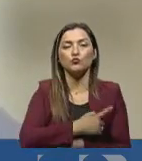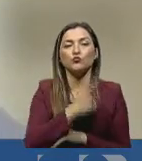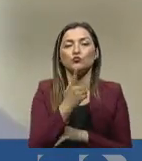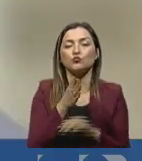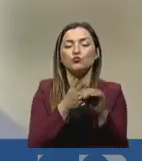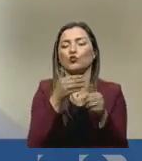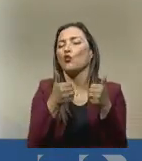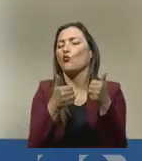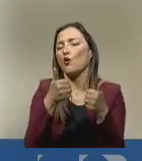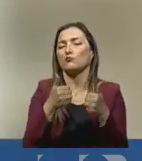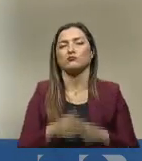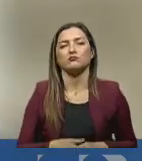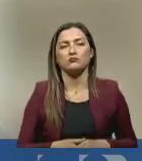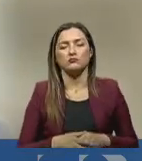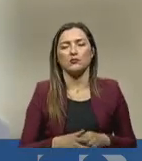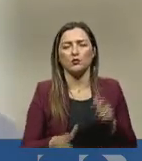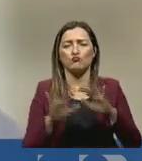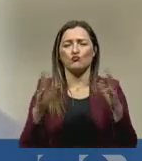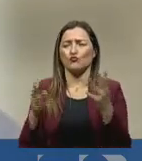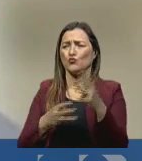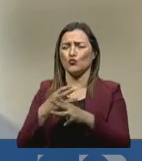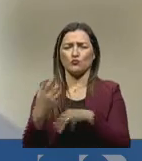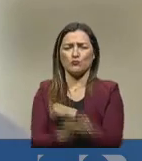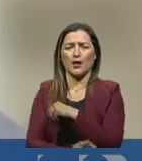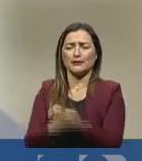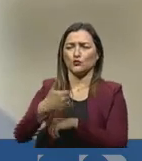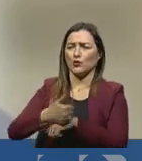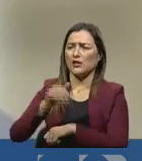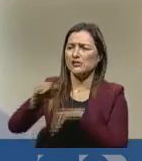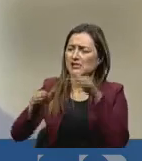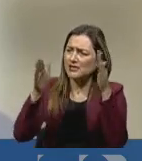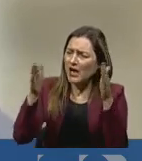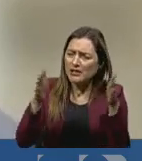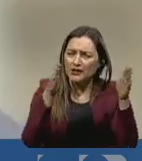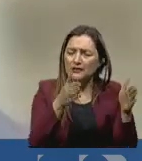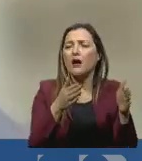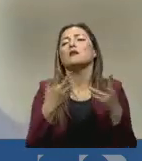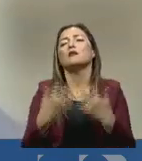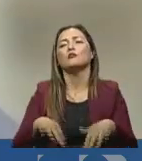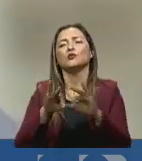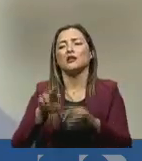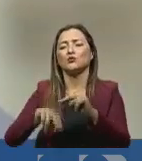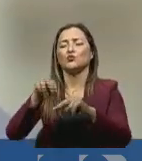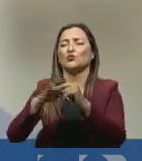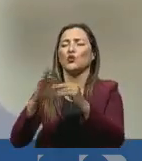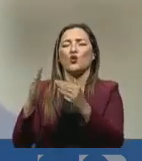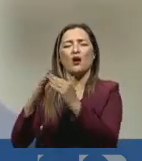es llamar la atención sobre los temas urbanos sobre